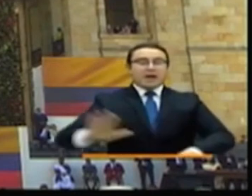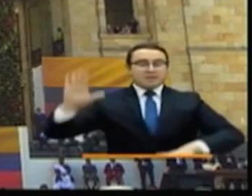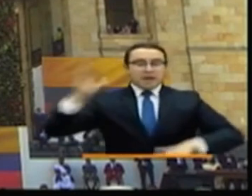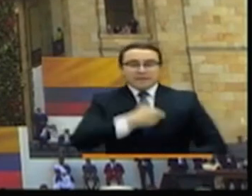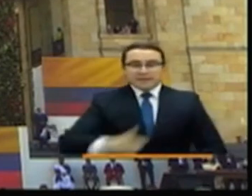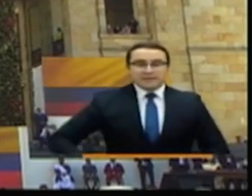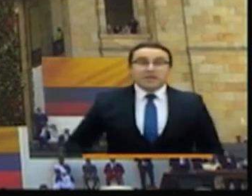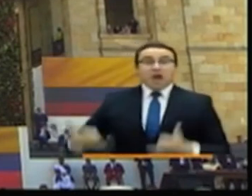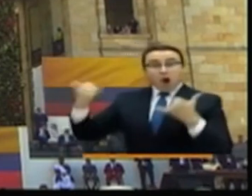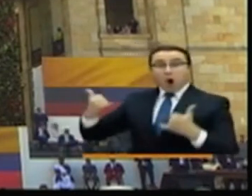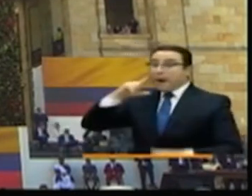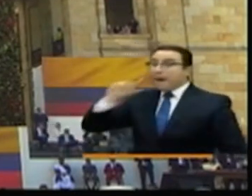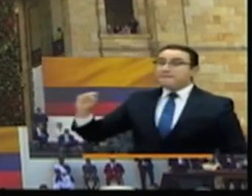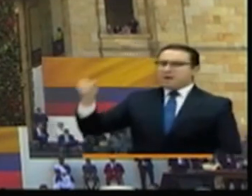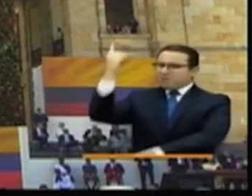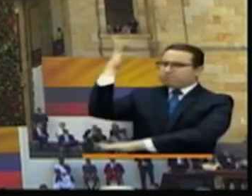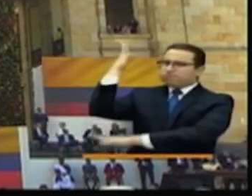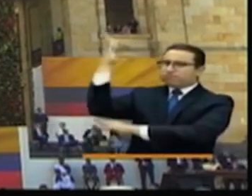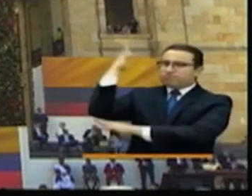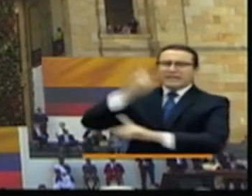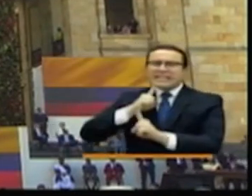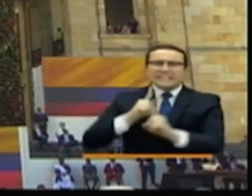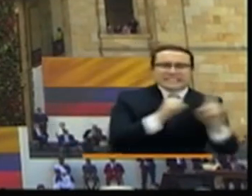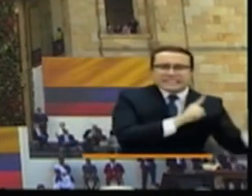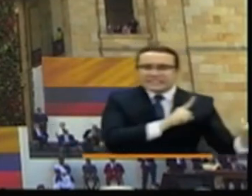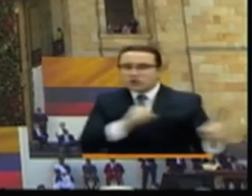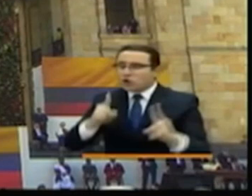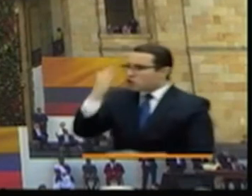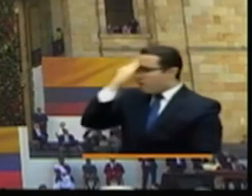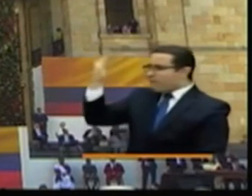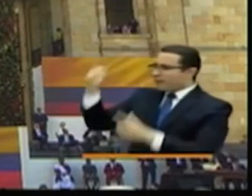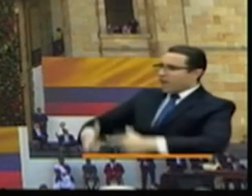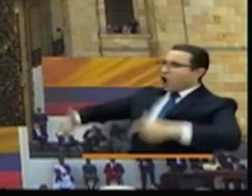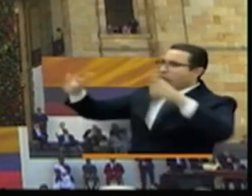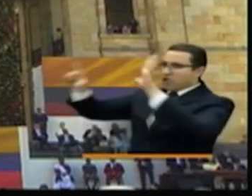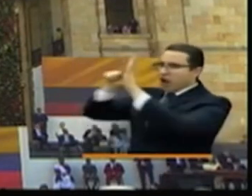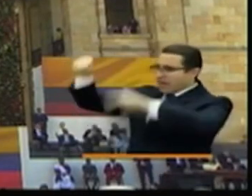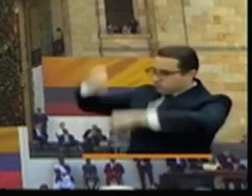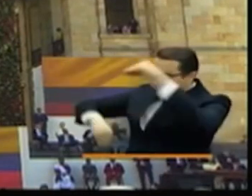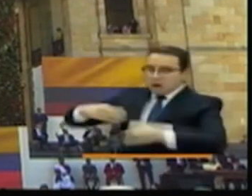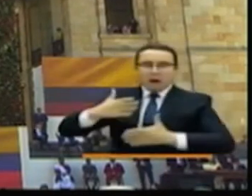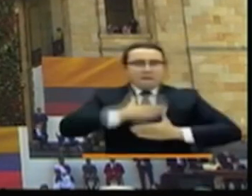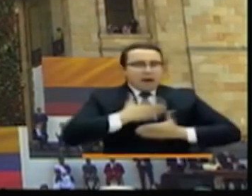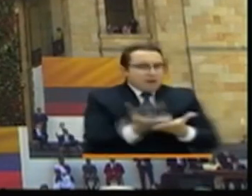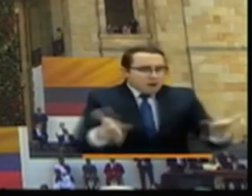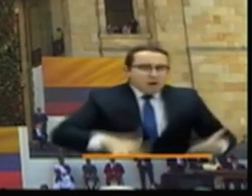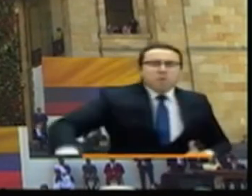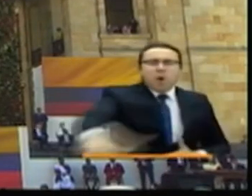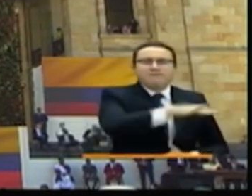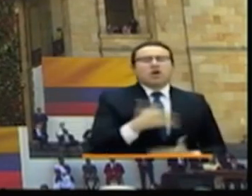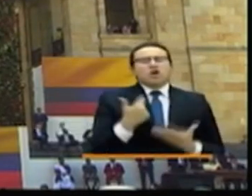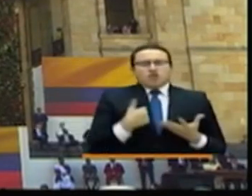como presidente de Colombia, frente al poder legislativo y frente a mi pueblo, quiero